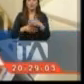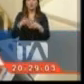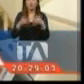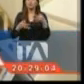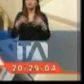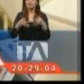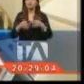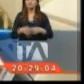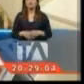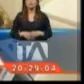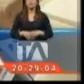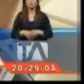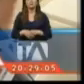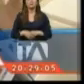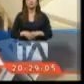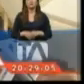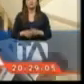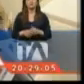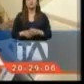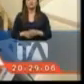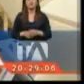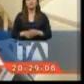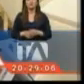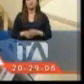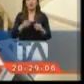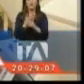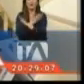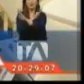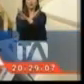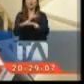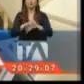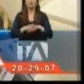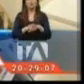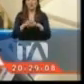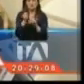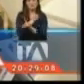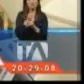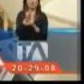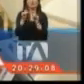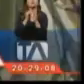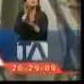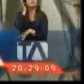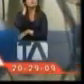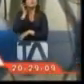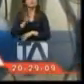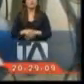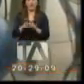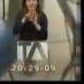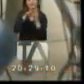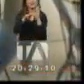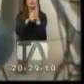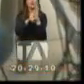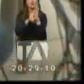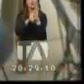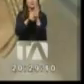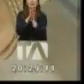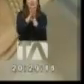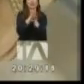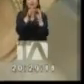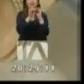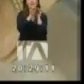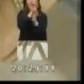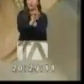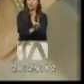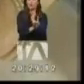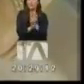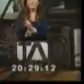caso, sino para prevención y erradicación de la violencia contra la mujer. El reglamento consta del libro 1